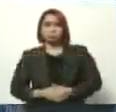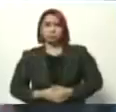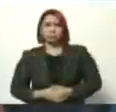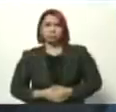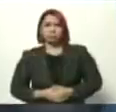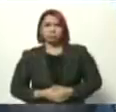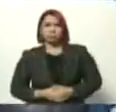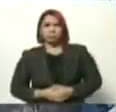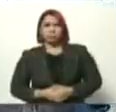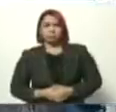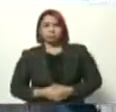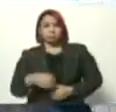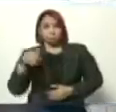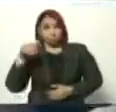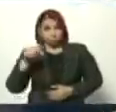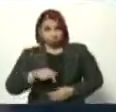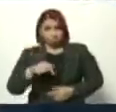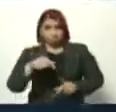En esta elección se renovó